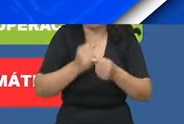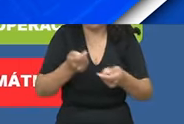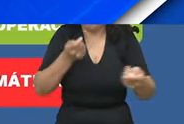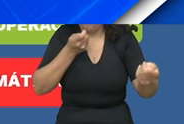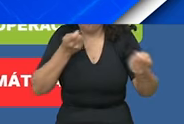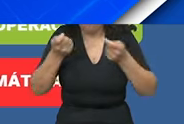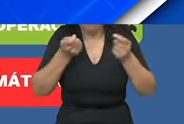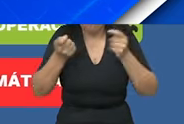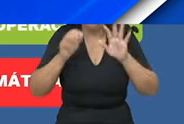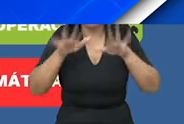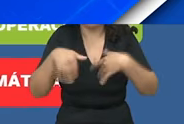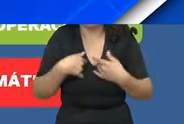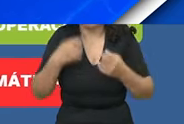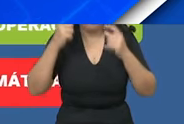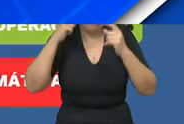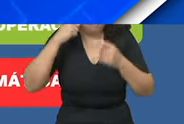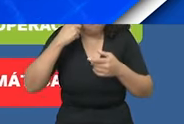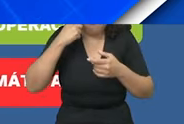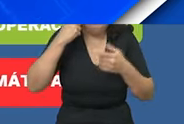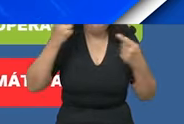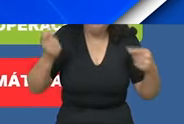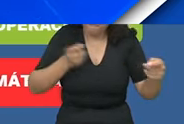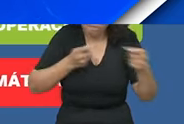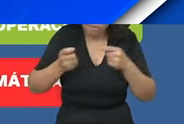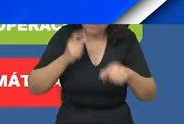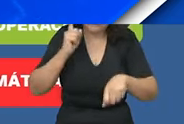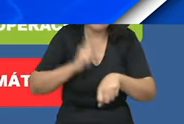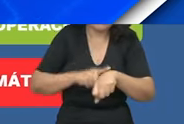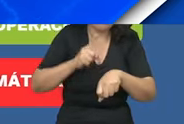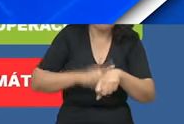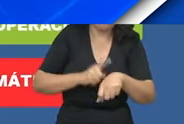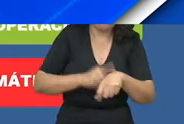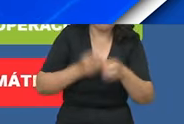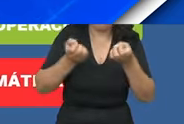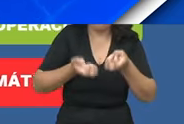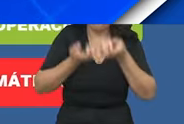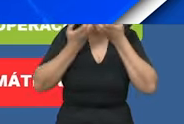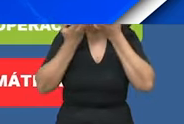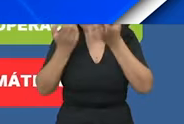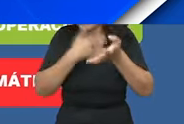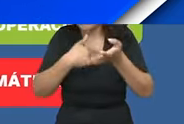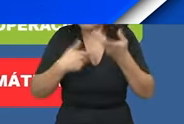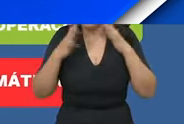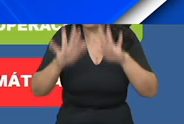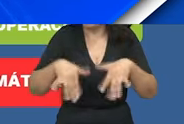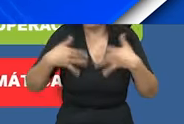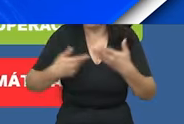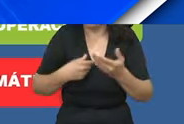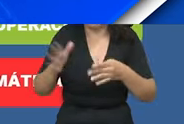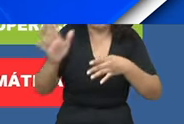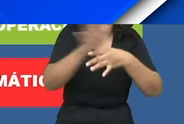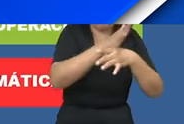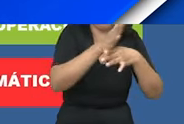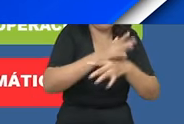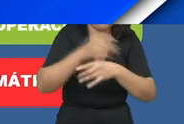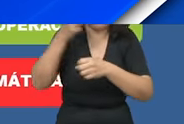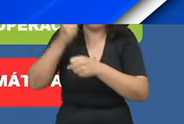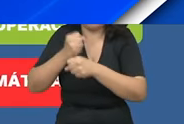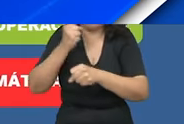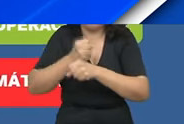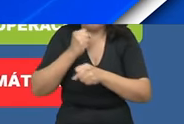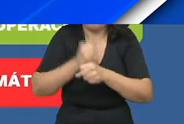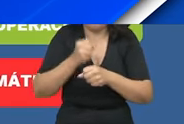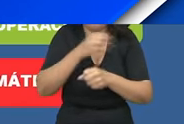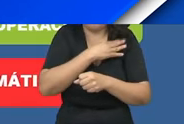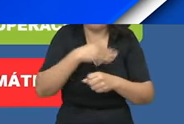registrar analizar en tiempo real la información que se generan por las diferentes áreas de